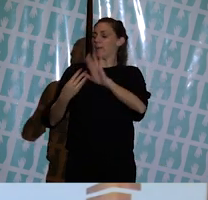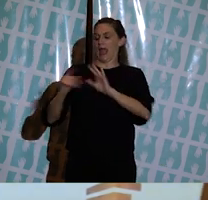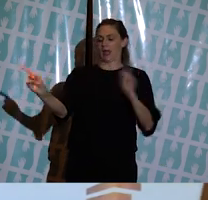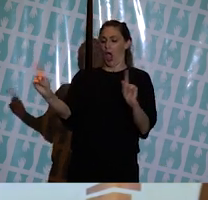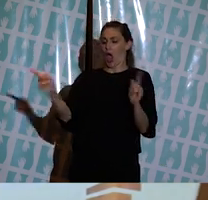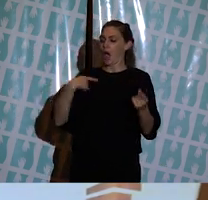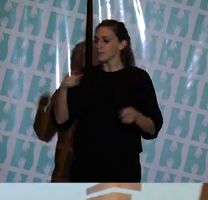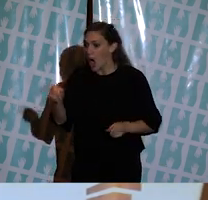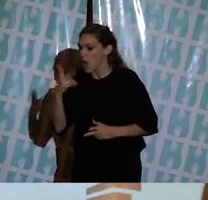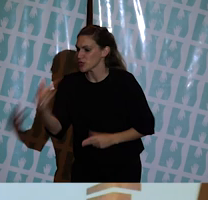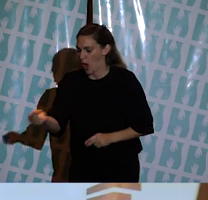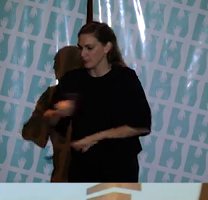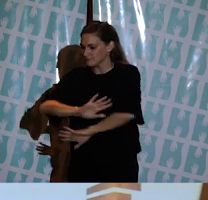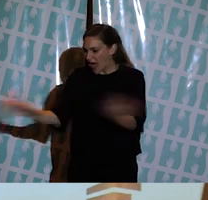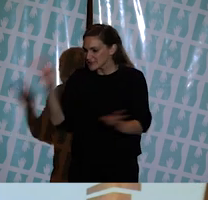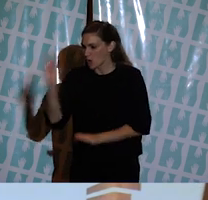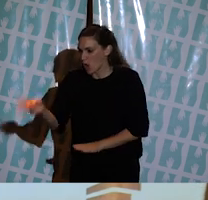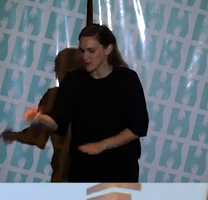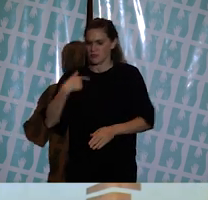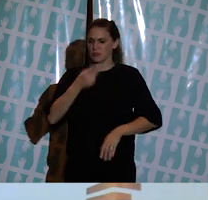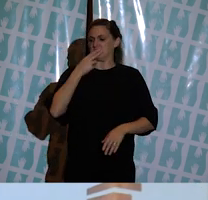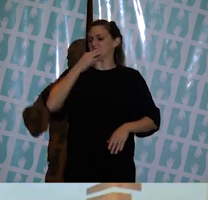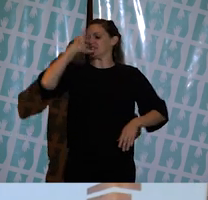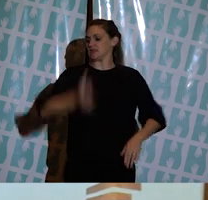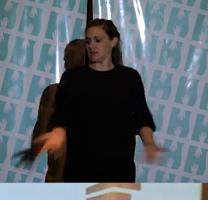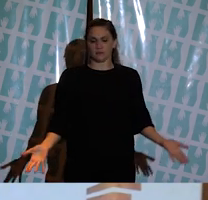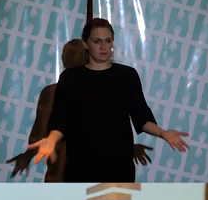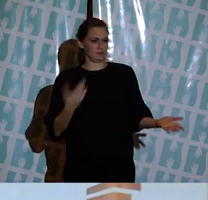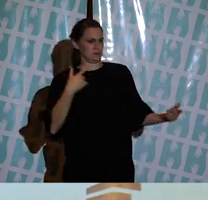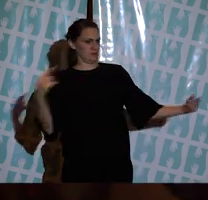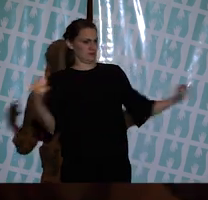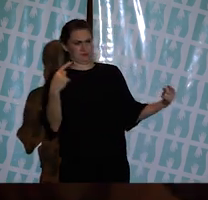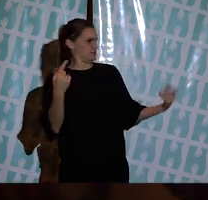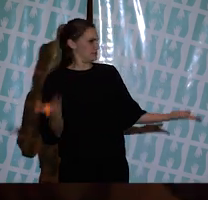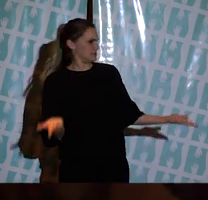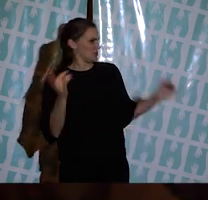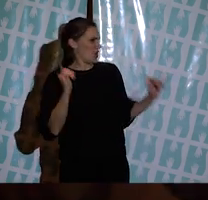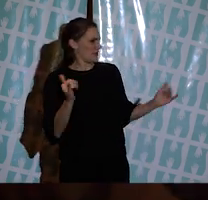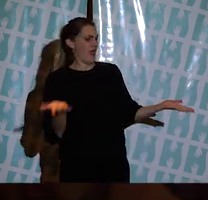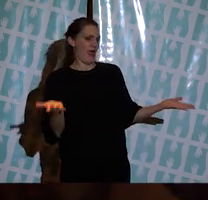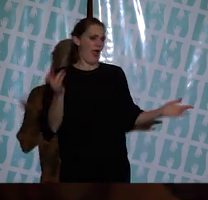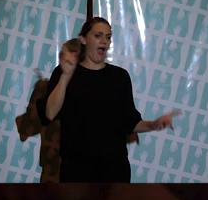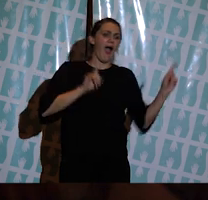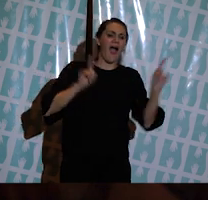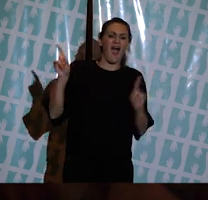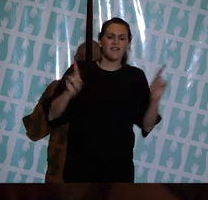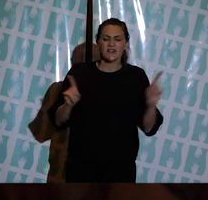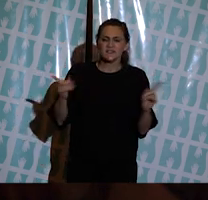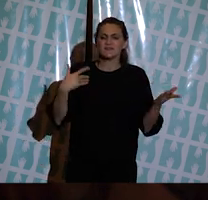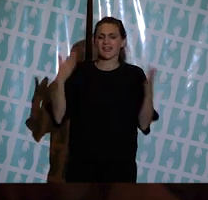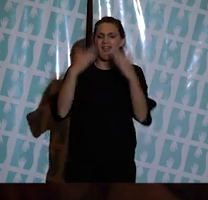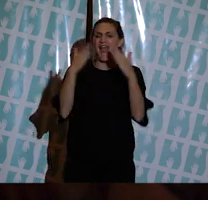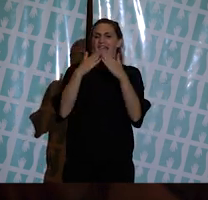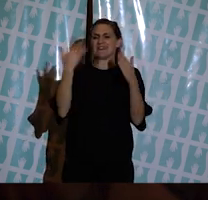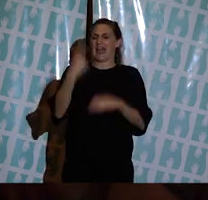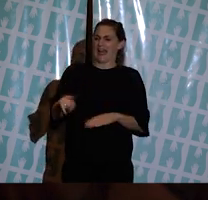sociedad logró en gran medida, y probablemente muy pocas casas, salvo que el padre sea fumador, se fuma dentro de la casa. Es como